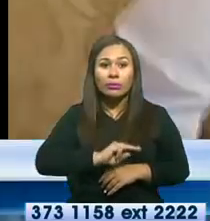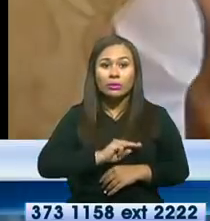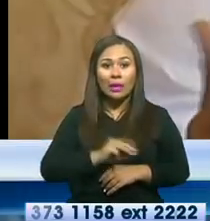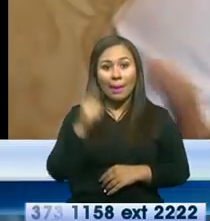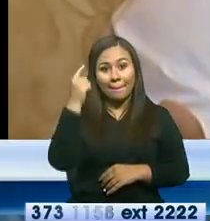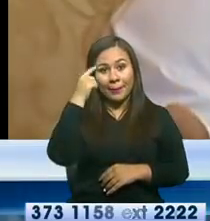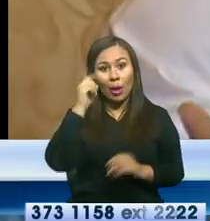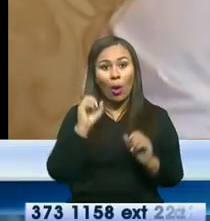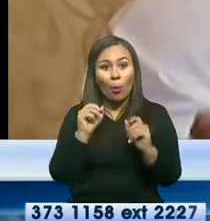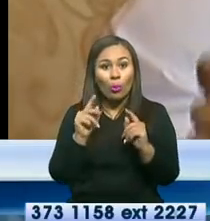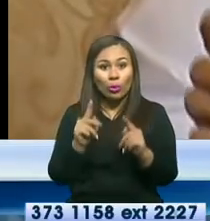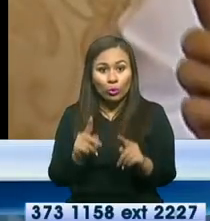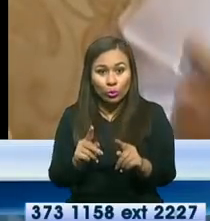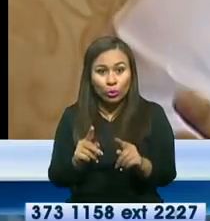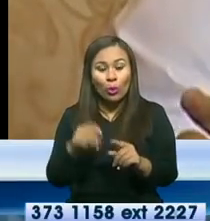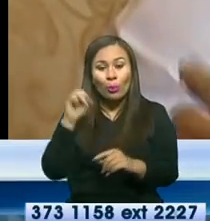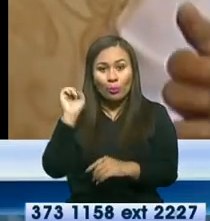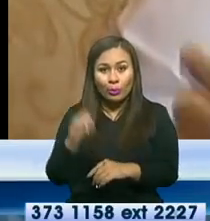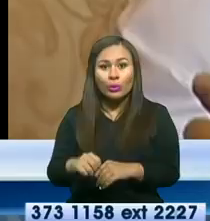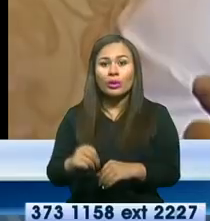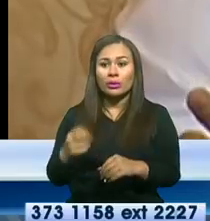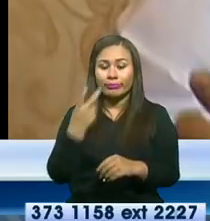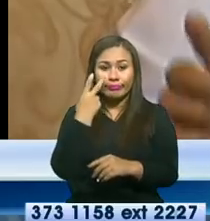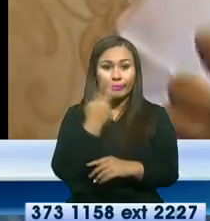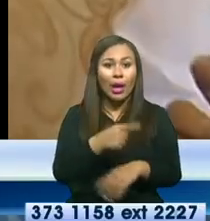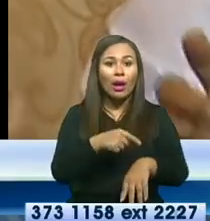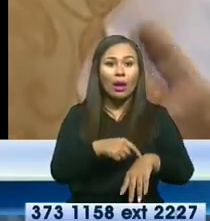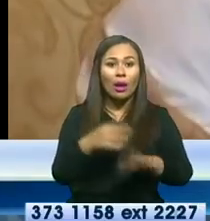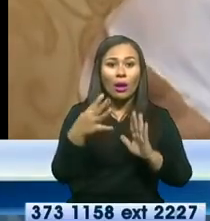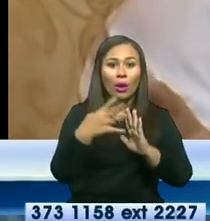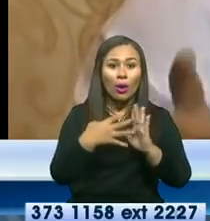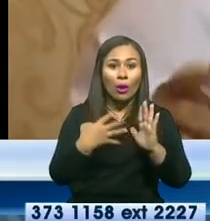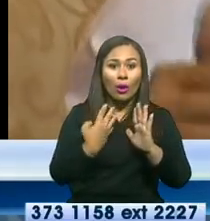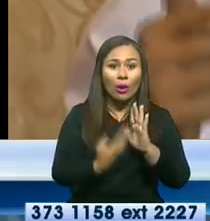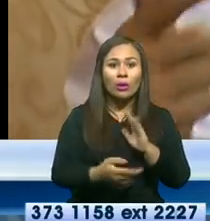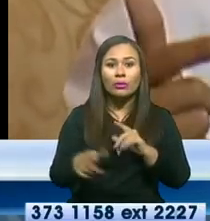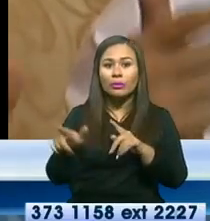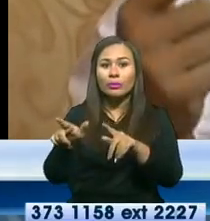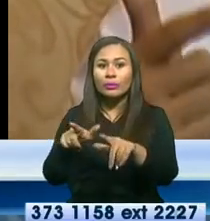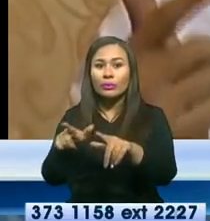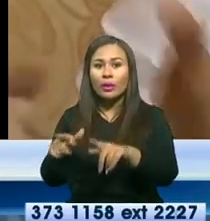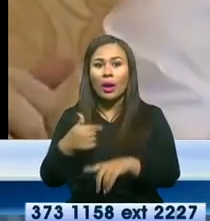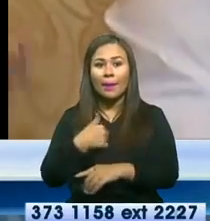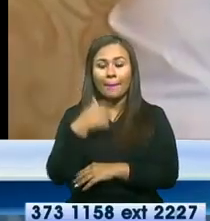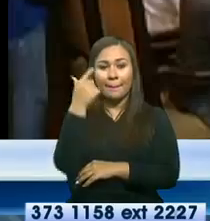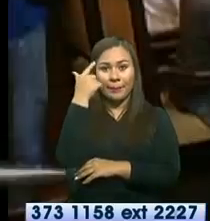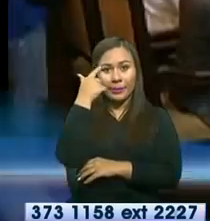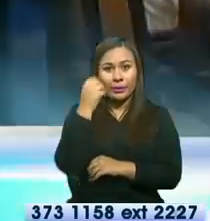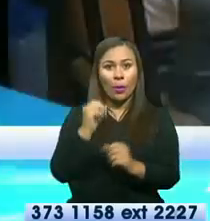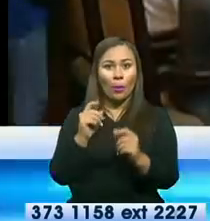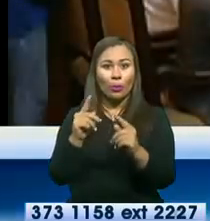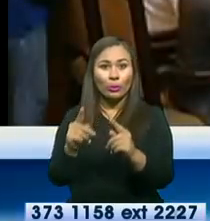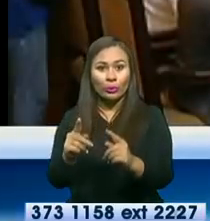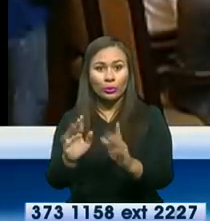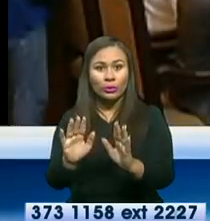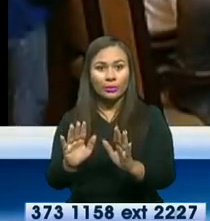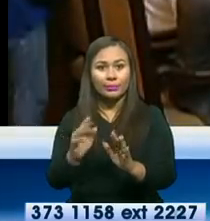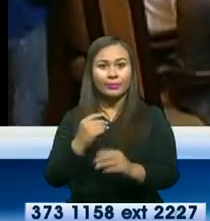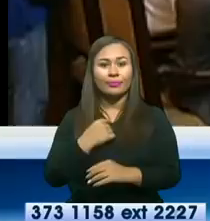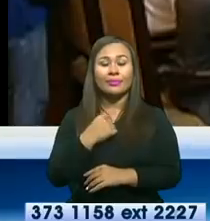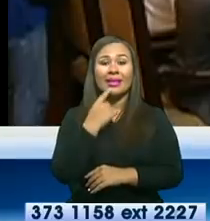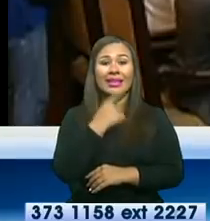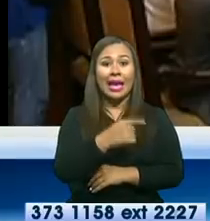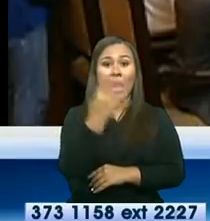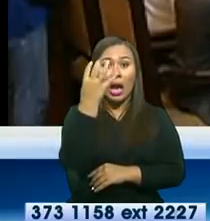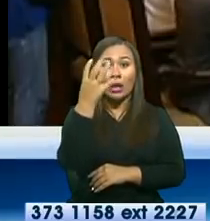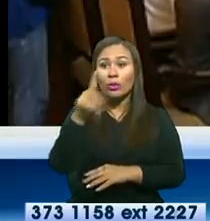en algún momento pueda también establecer estos horarios de forma sectorizada si es que ellos consideran oportuno. Han votado a favor los 14 concejales